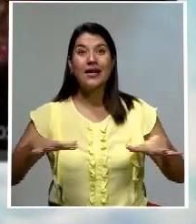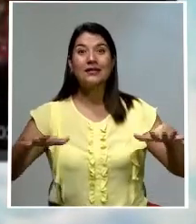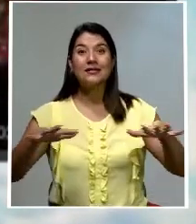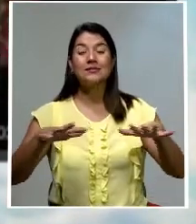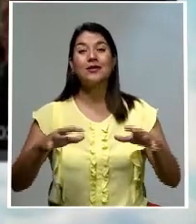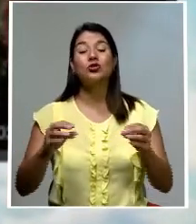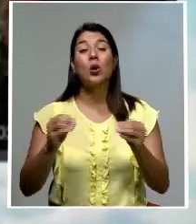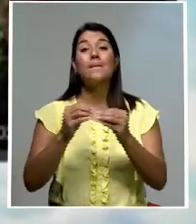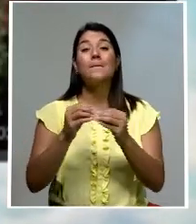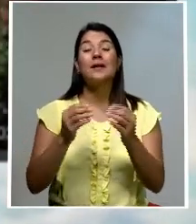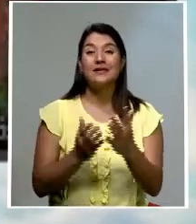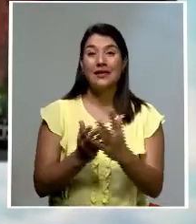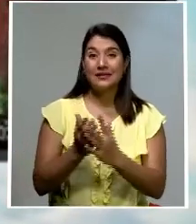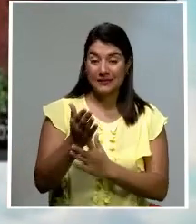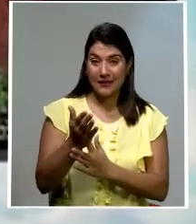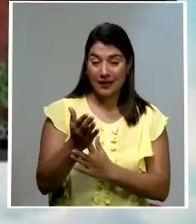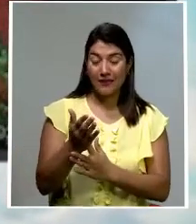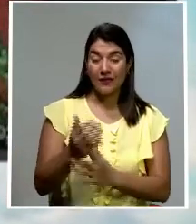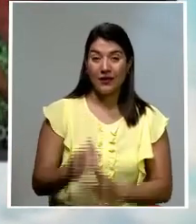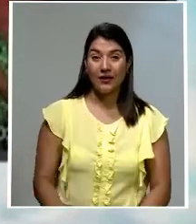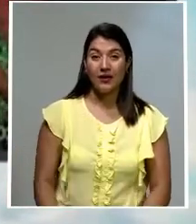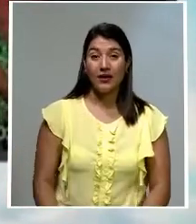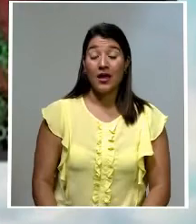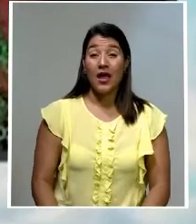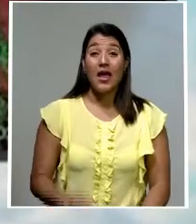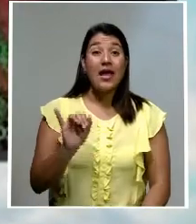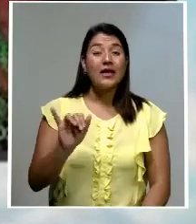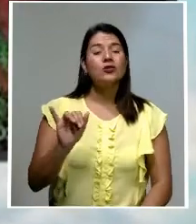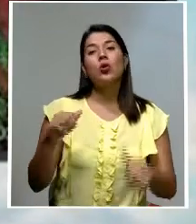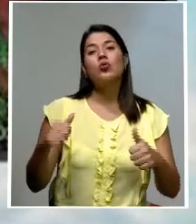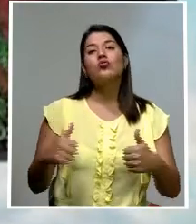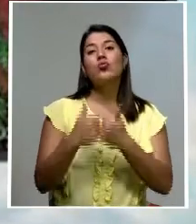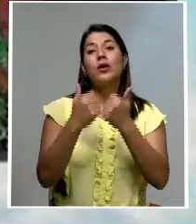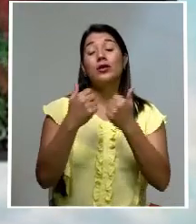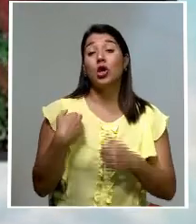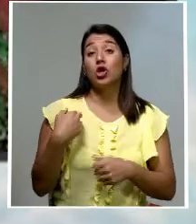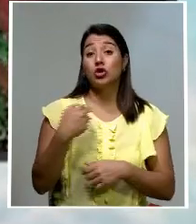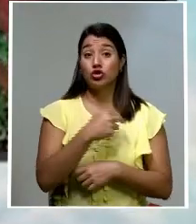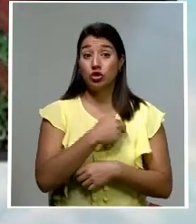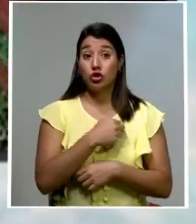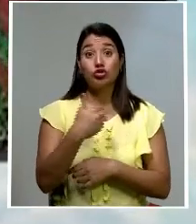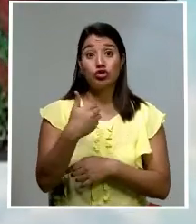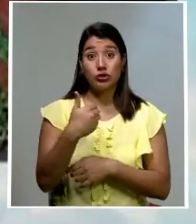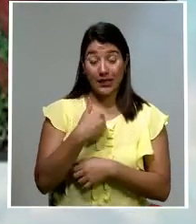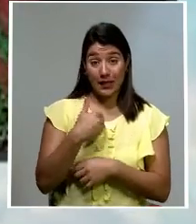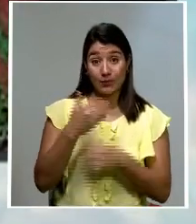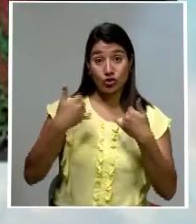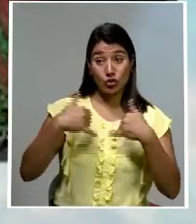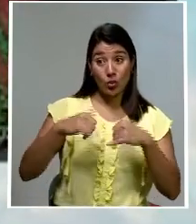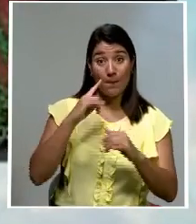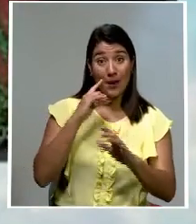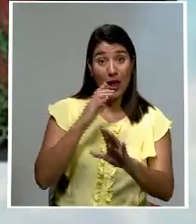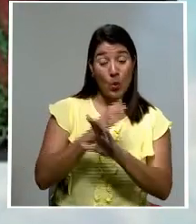naciones. Nuestra dependencia, un reto que tenemos todavía es la sostenibilidad. LEO Labs cree